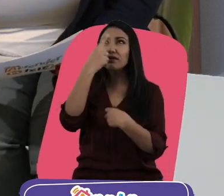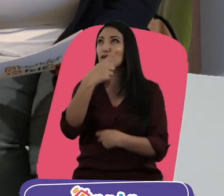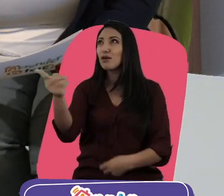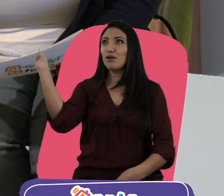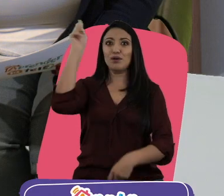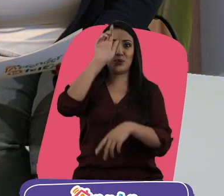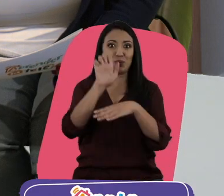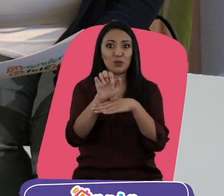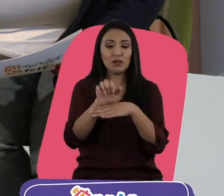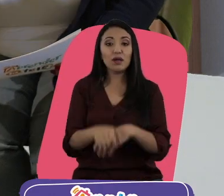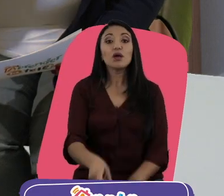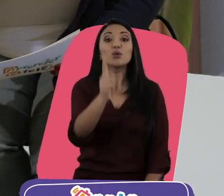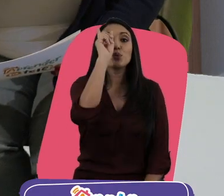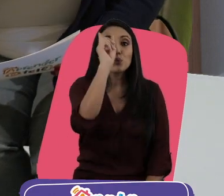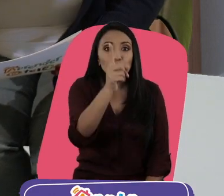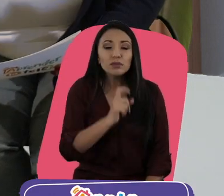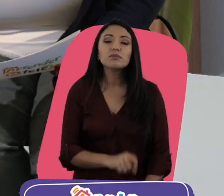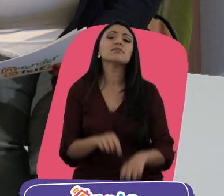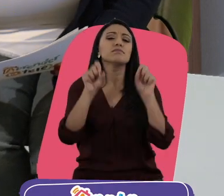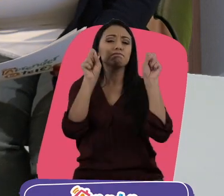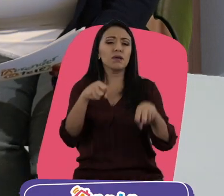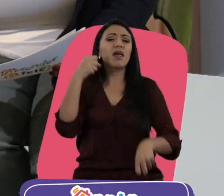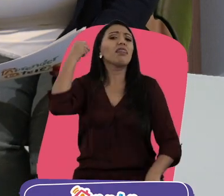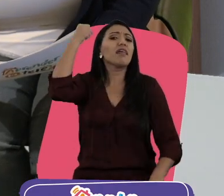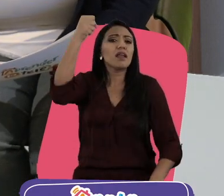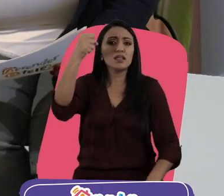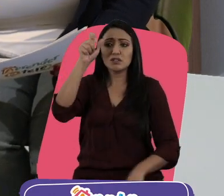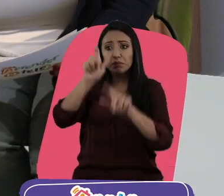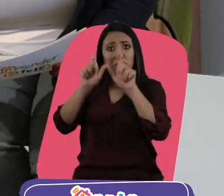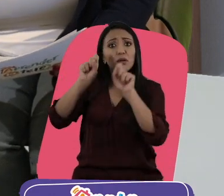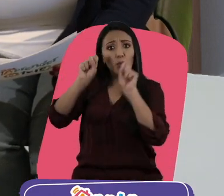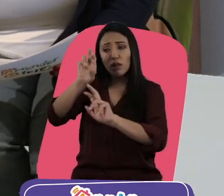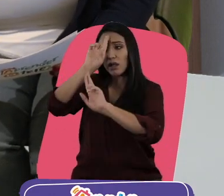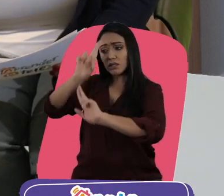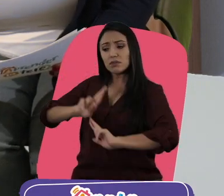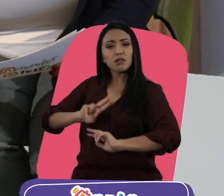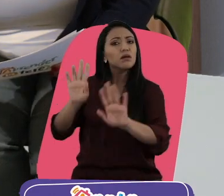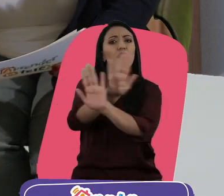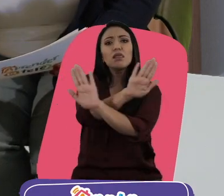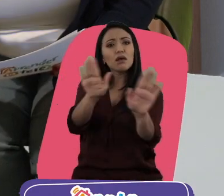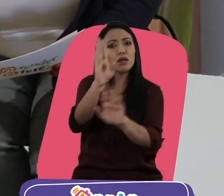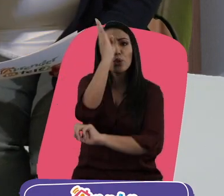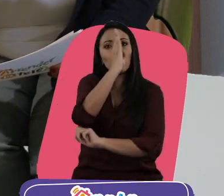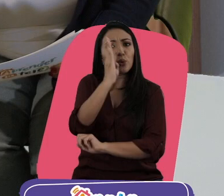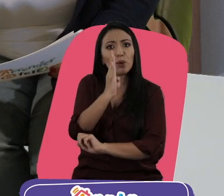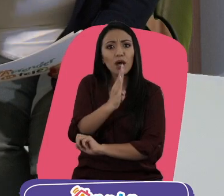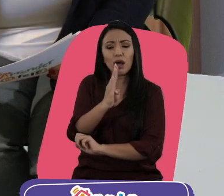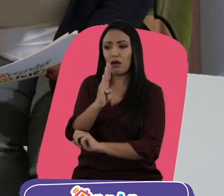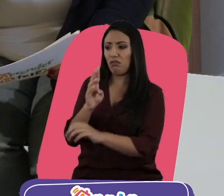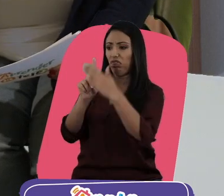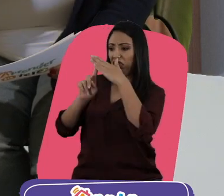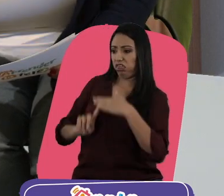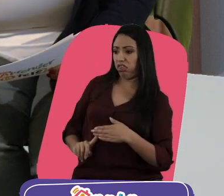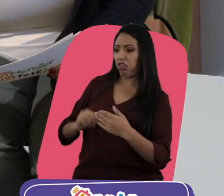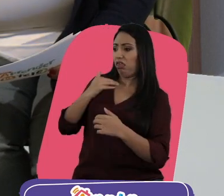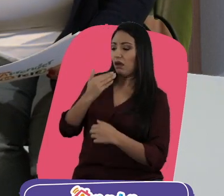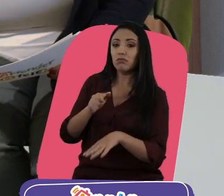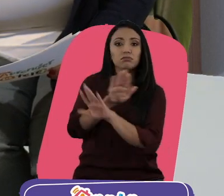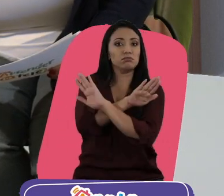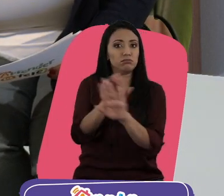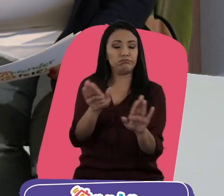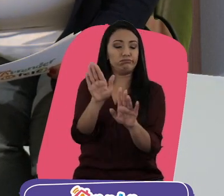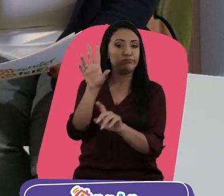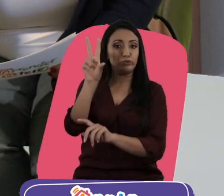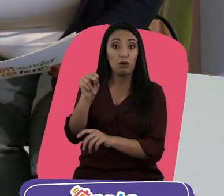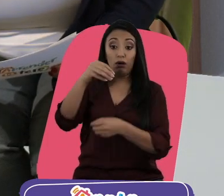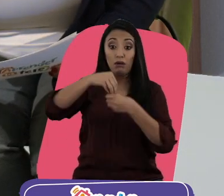todos los rincones del país, tú tienes derecho a que todo el mundo te trate bien. No permitas nunca que nadie te